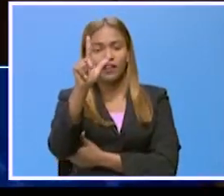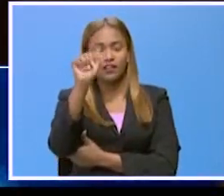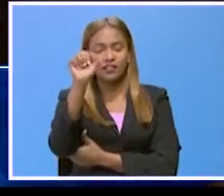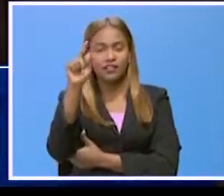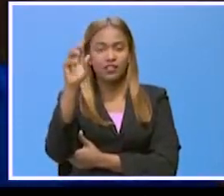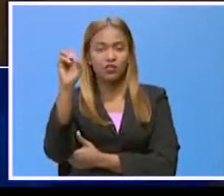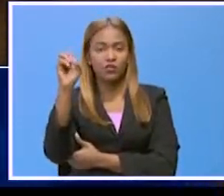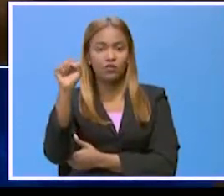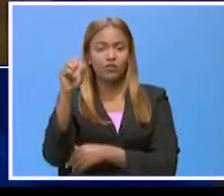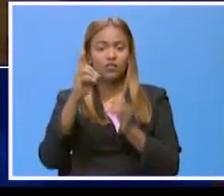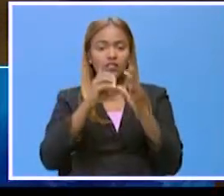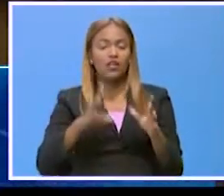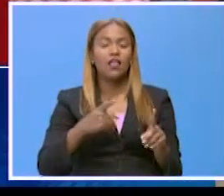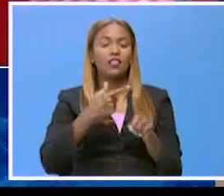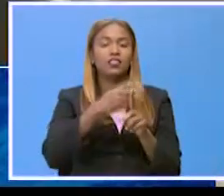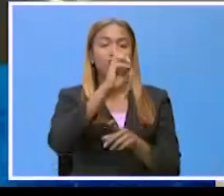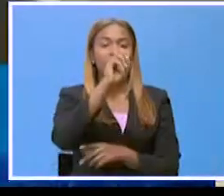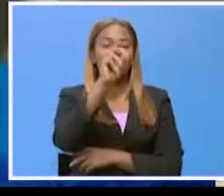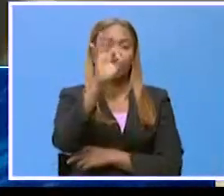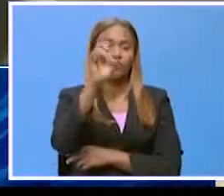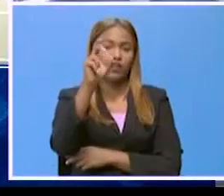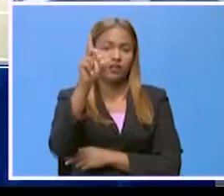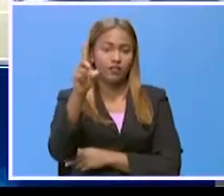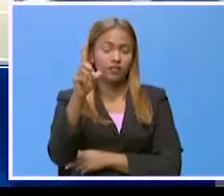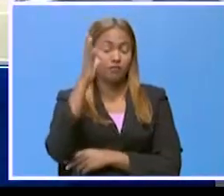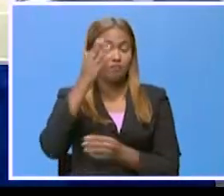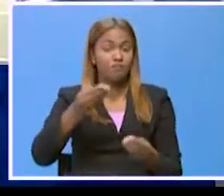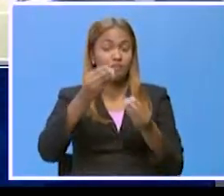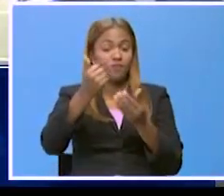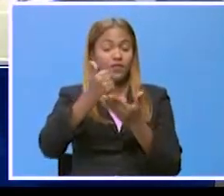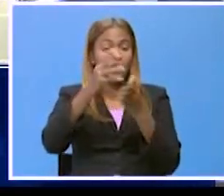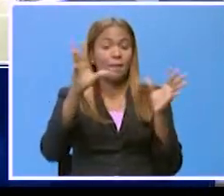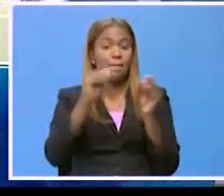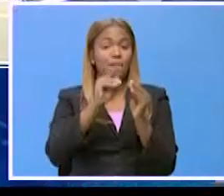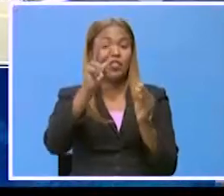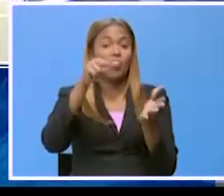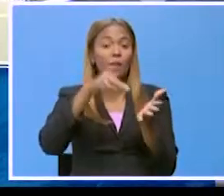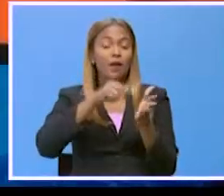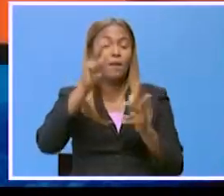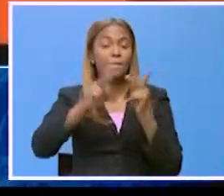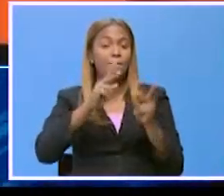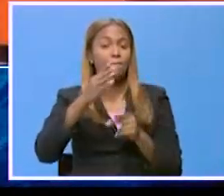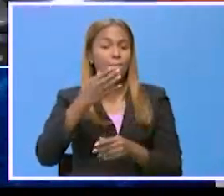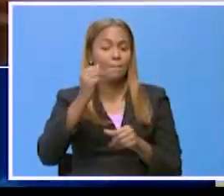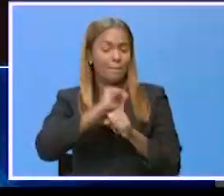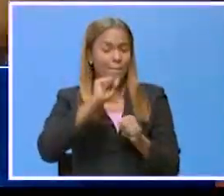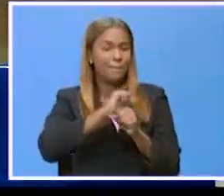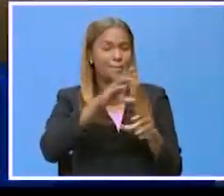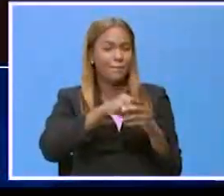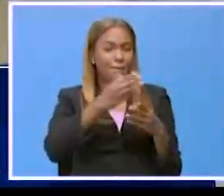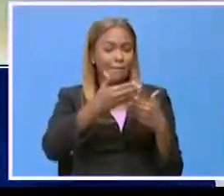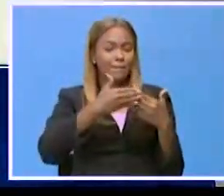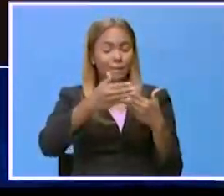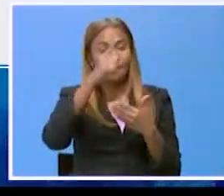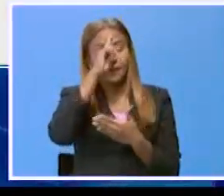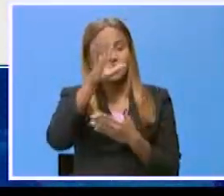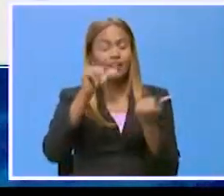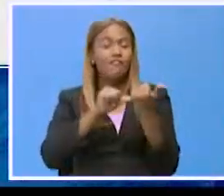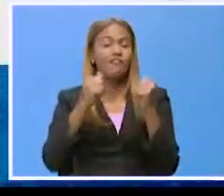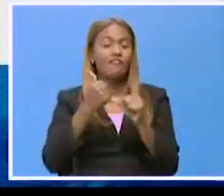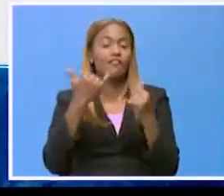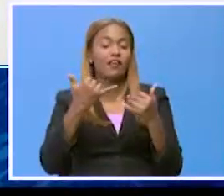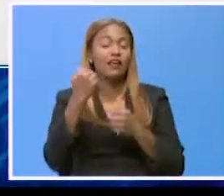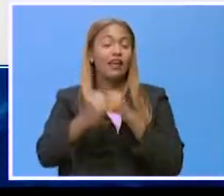director ejecutivo de la opret la medida que beneficiará a más de dos mil agentes a partir del próximo 5 de abril de este año es